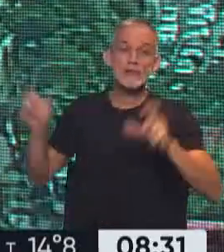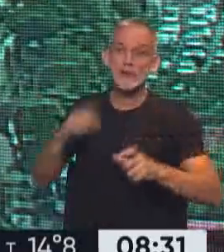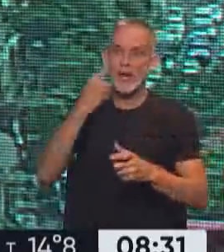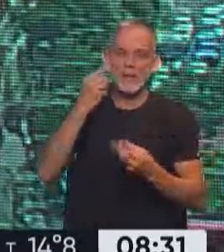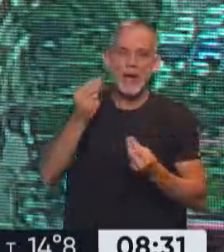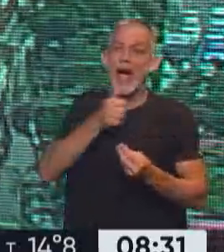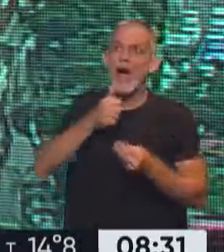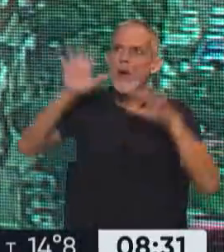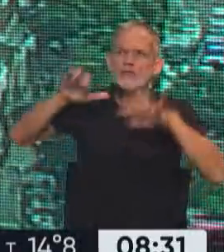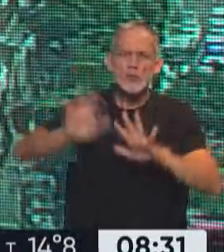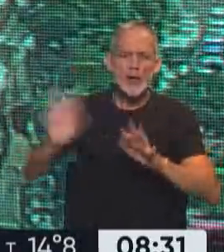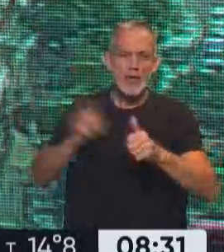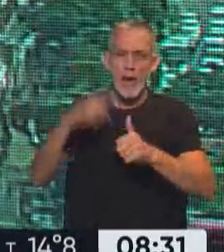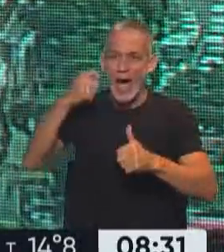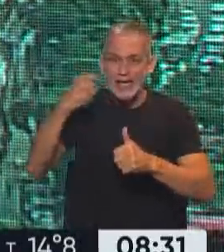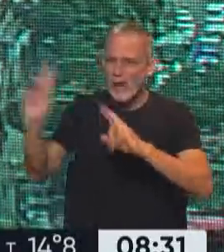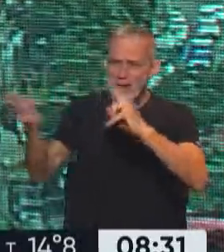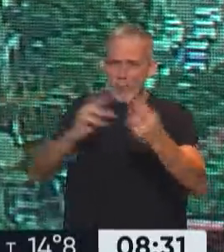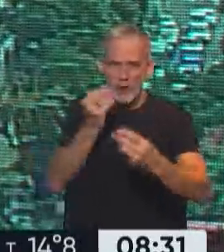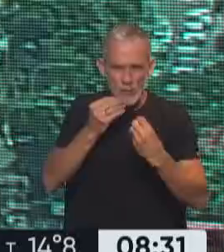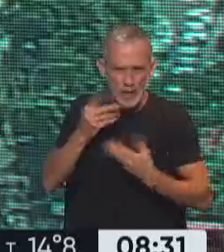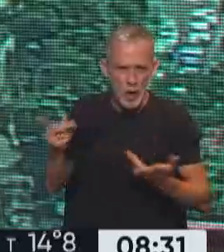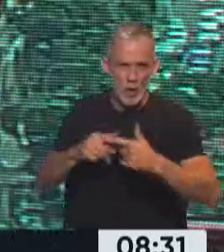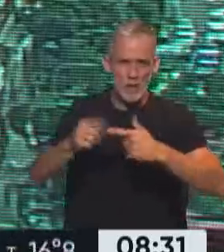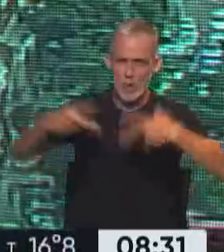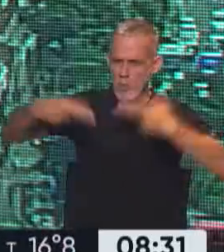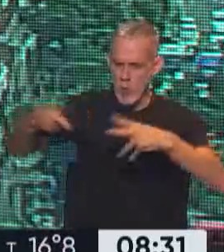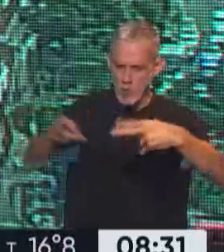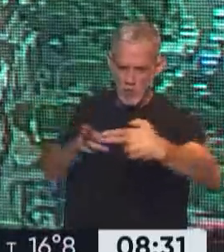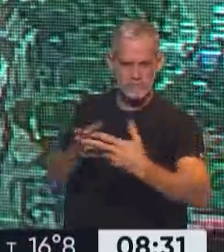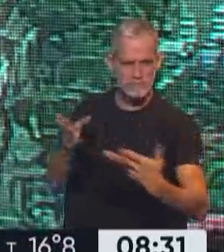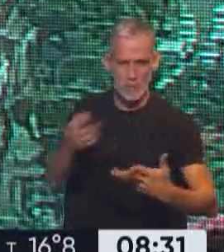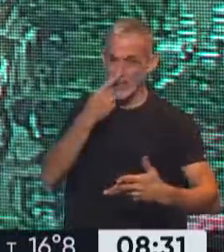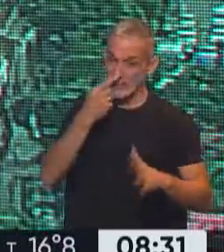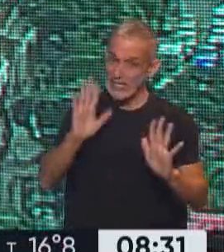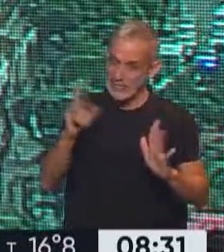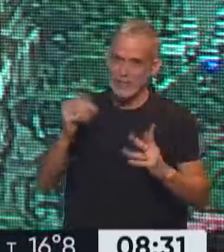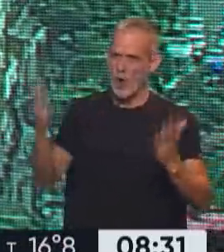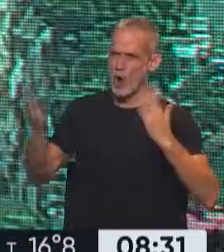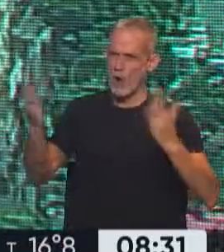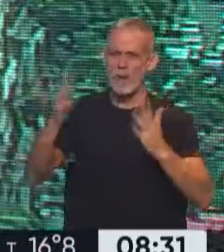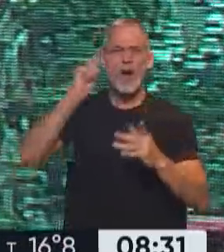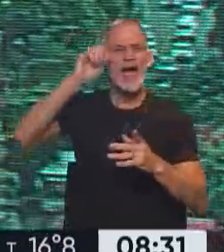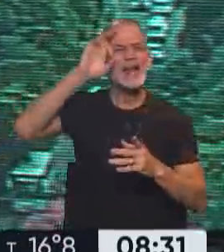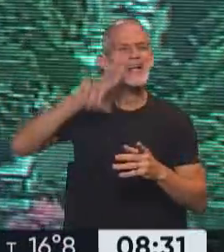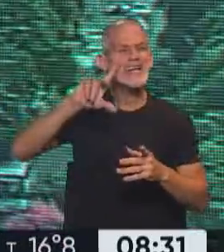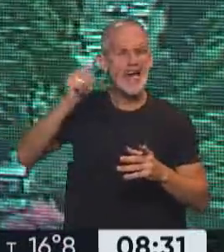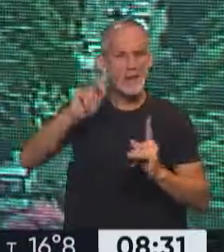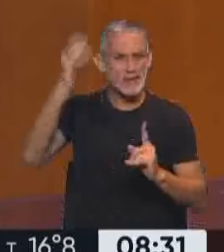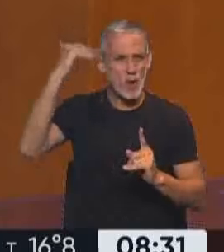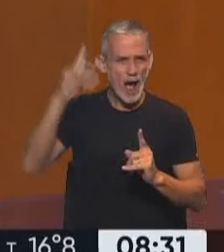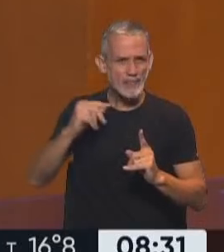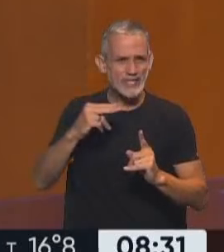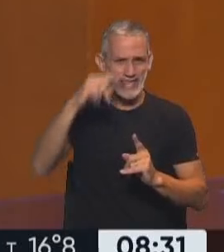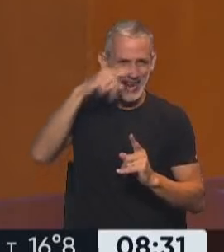de la lluvia, de los animales muertos, totalmente bloqueados. Me parece que es interesante porque lo comparan con el Guernica. Sí,